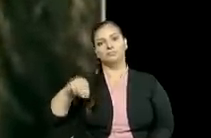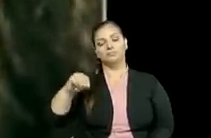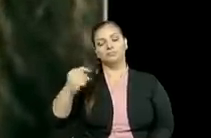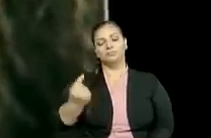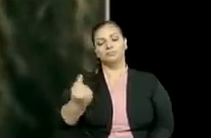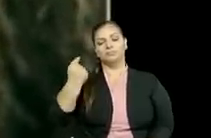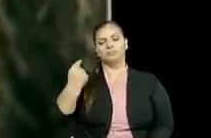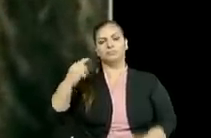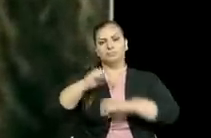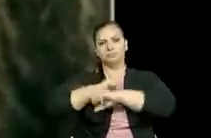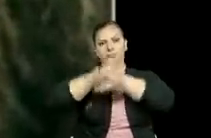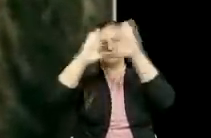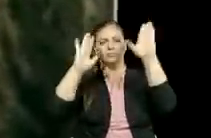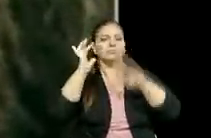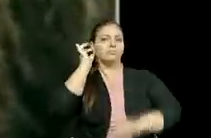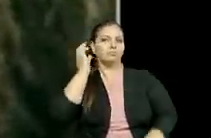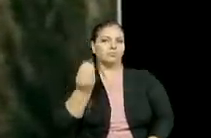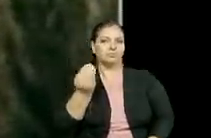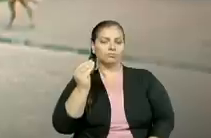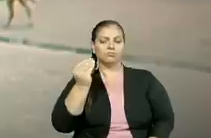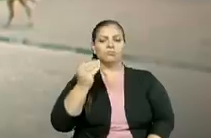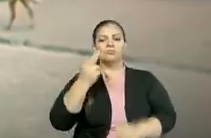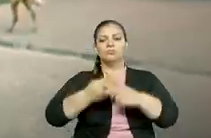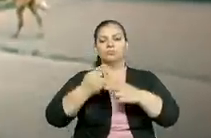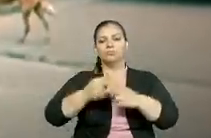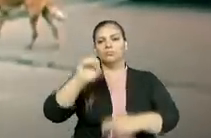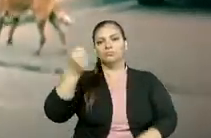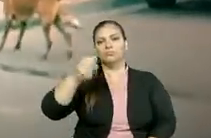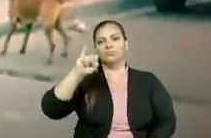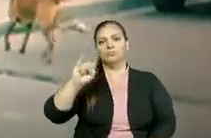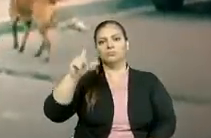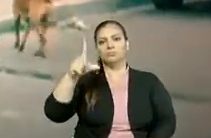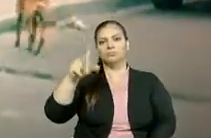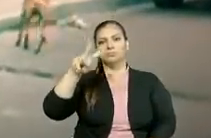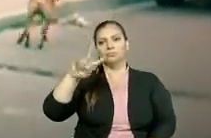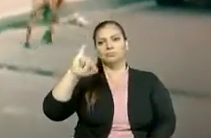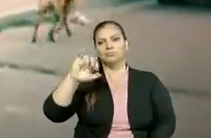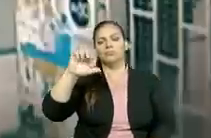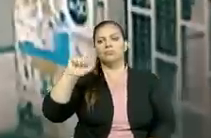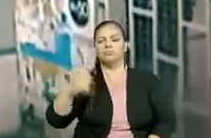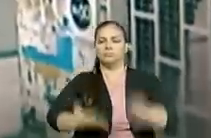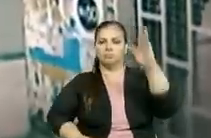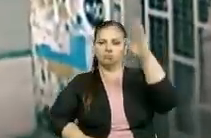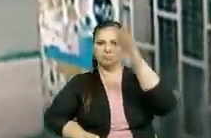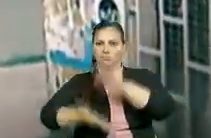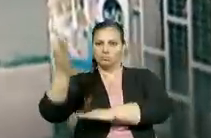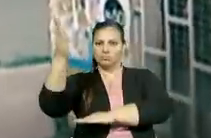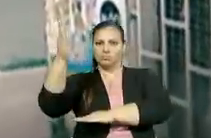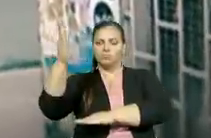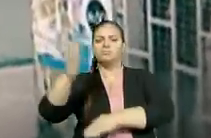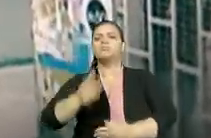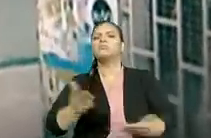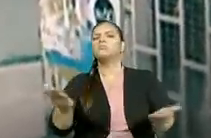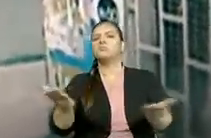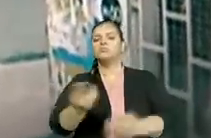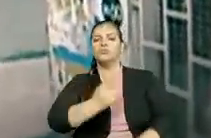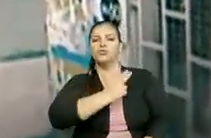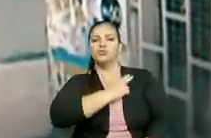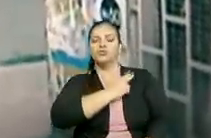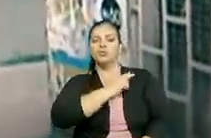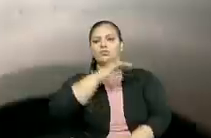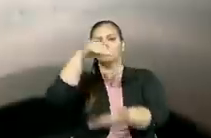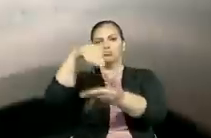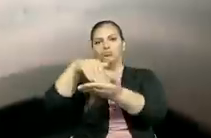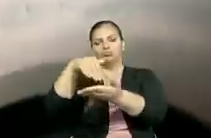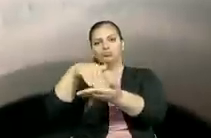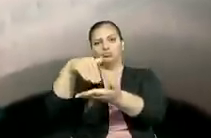La mañana del martes, la joven salió desde su domicilio ubicado en la isla Trinitaria. Sus familiares aseguran que ella debía